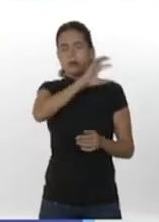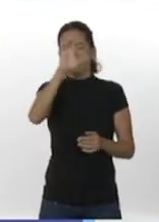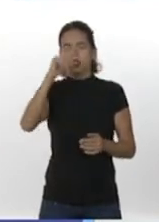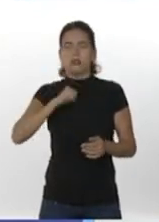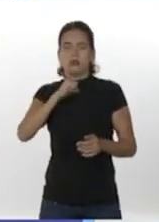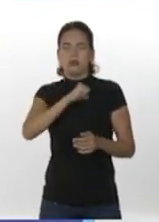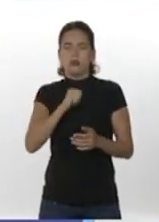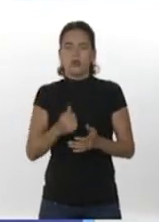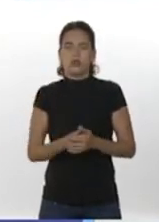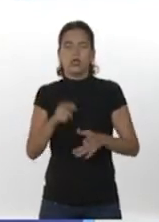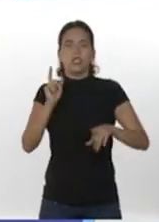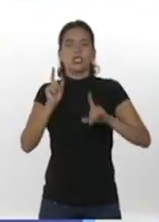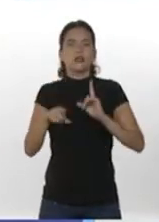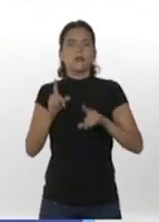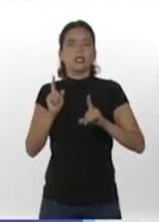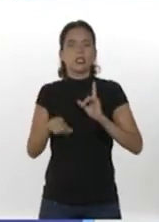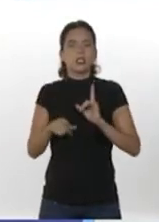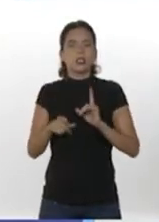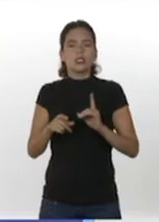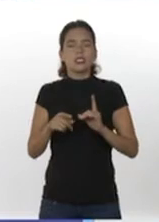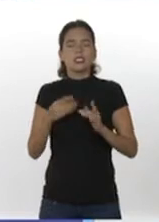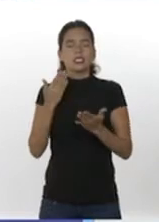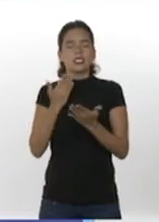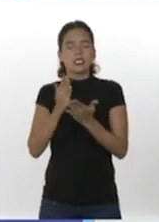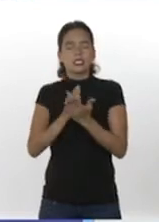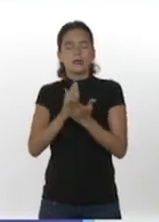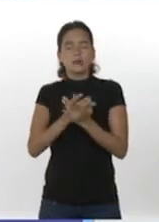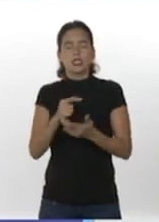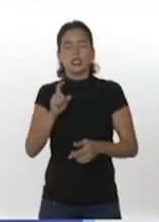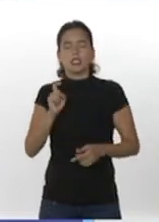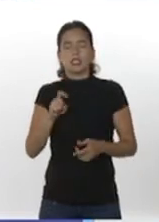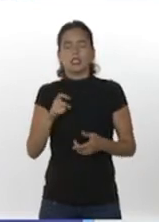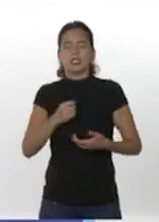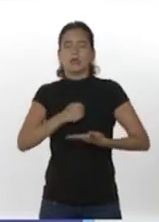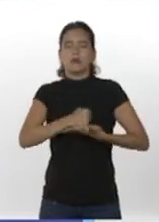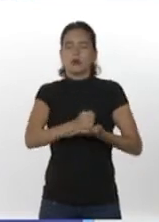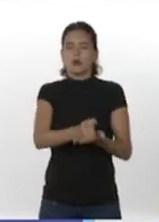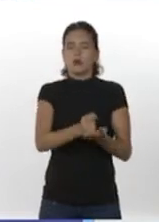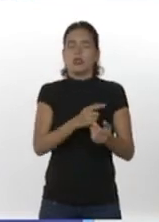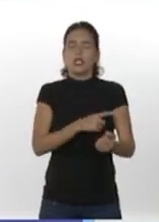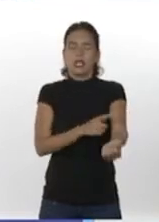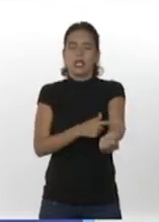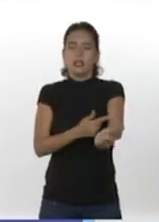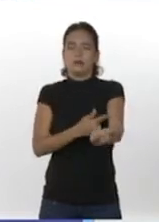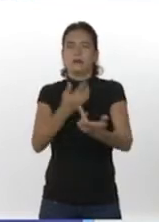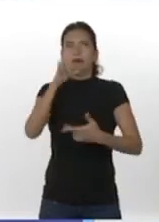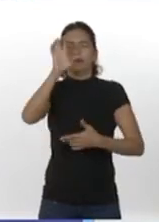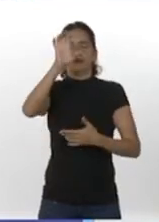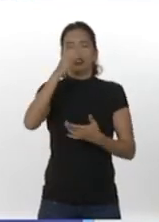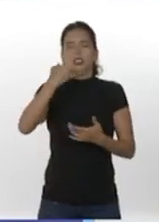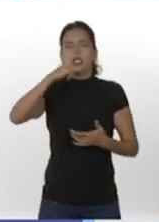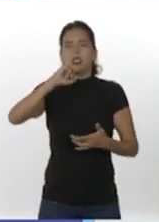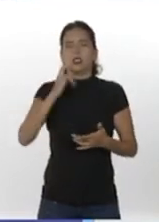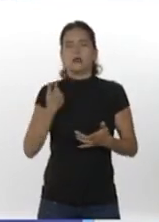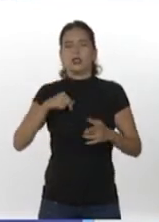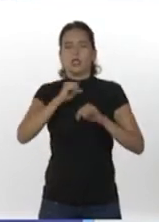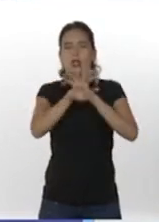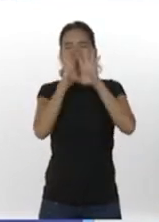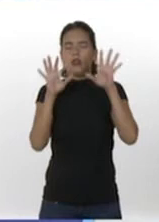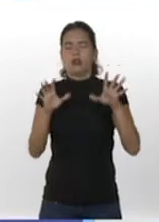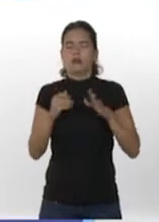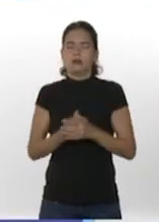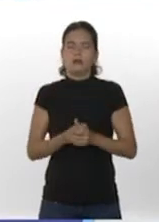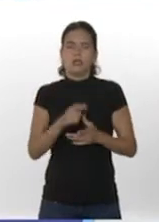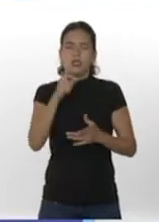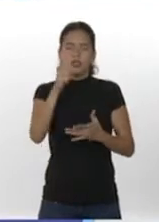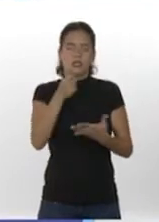individuales, sino dependemos siempre de las hermanas, de las naciones hermanas. Entonces allí debemos tomar en cuenta